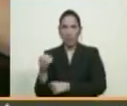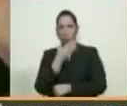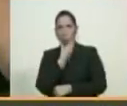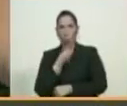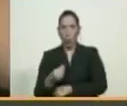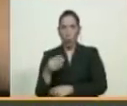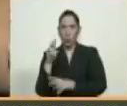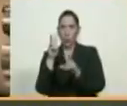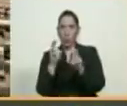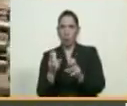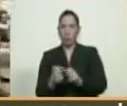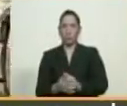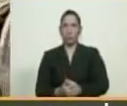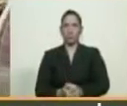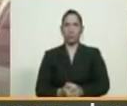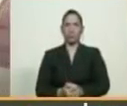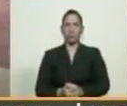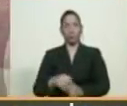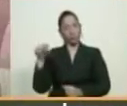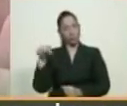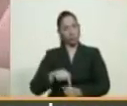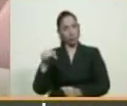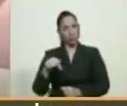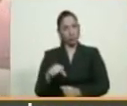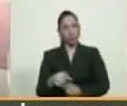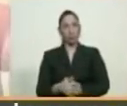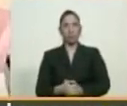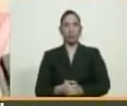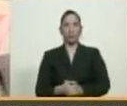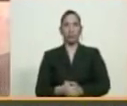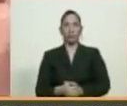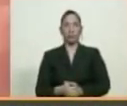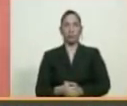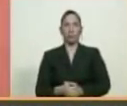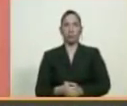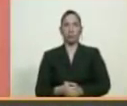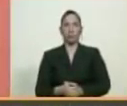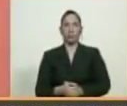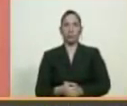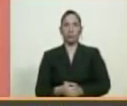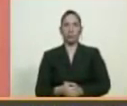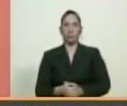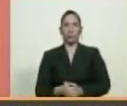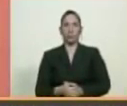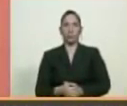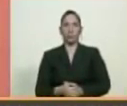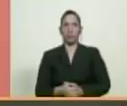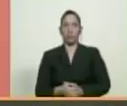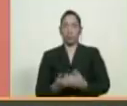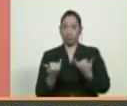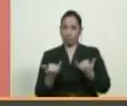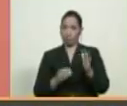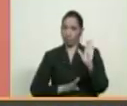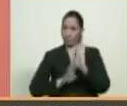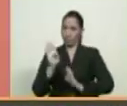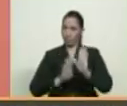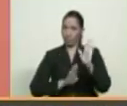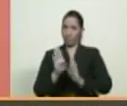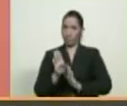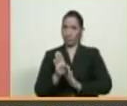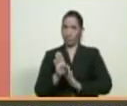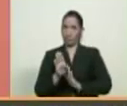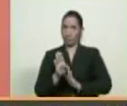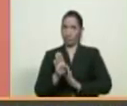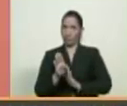bolívares soberanos. Hoy, nuestro vicepresidente, todo esto en pleno desarrollo, como diría el maestro, el